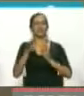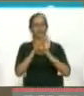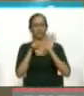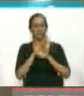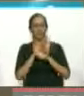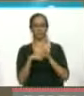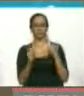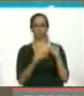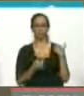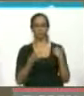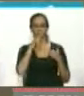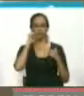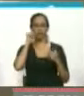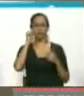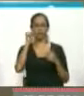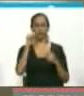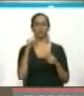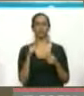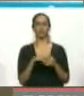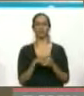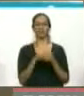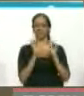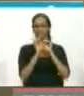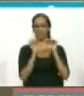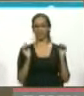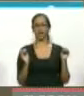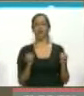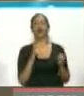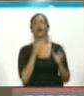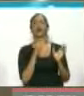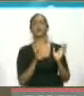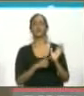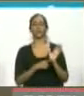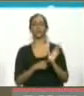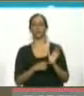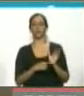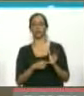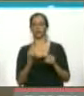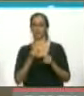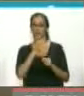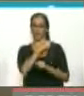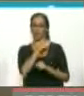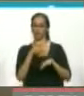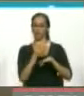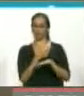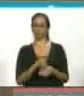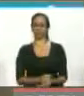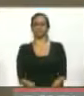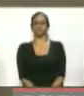presidente es 5 las maduro está llamado a cumplirla como he prestado